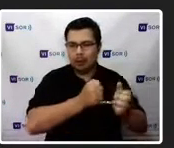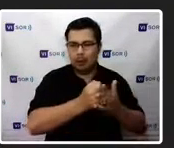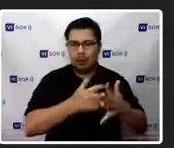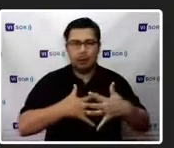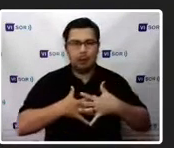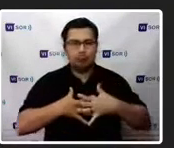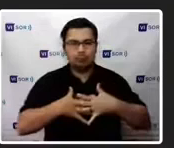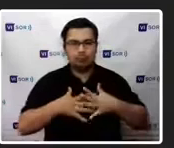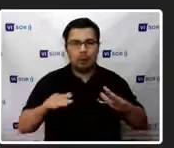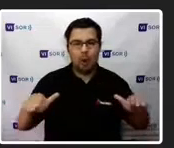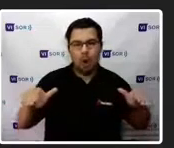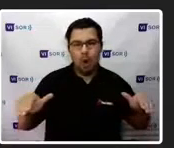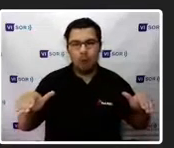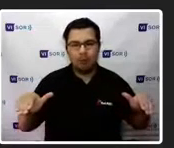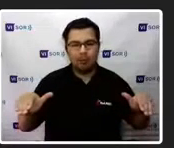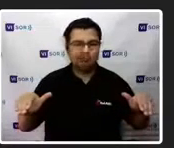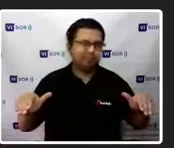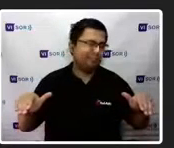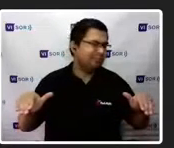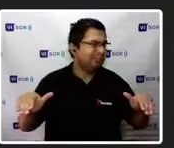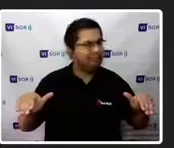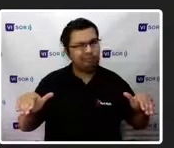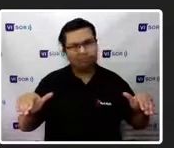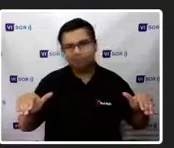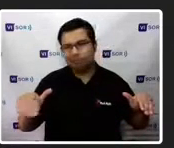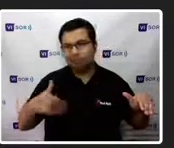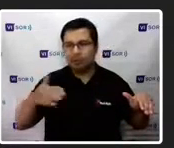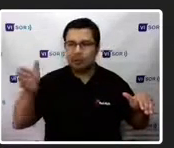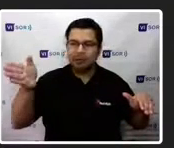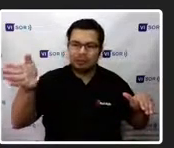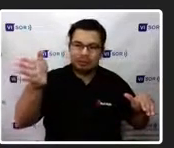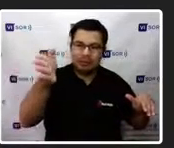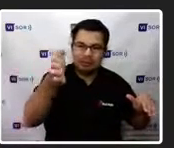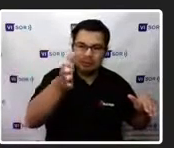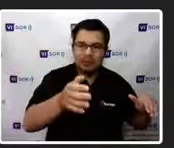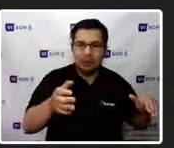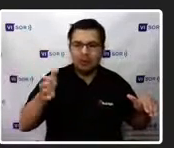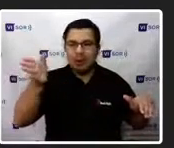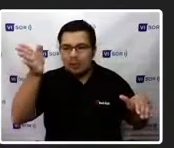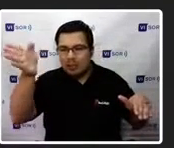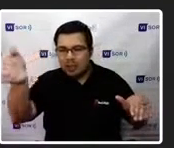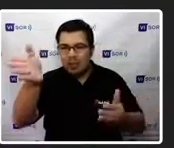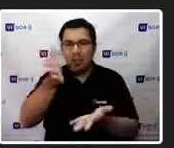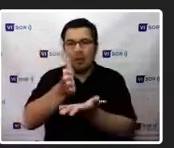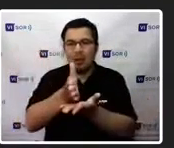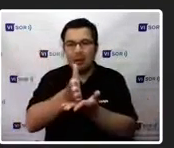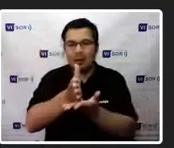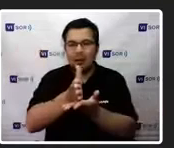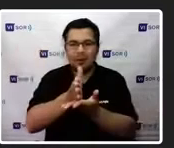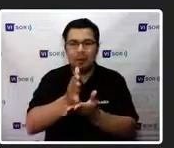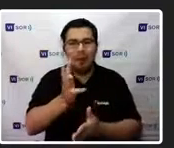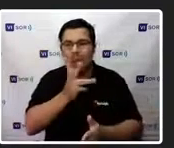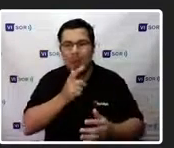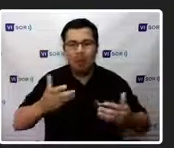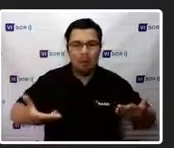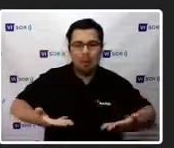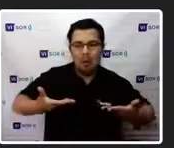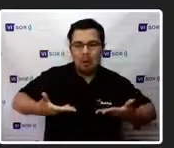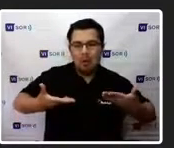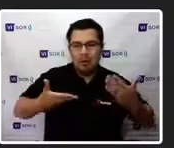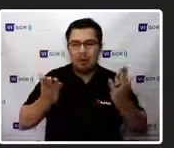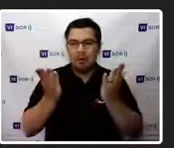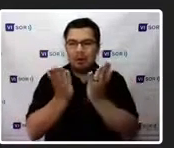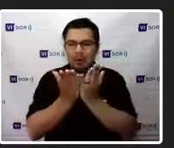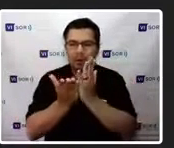digamos, yendo a clase. No sentía que no había motivación por lo que estaba estudiando.